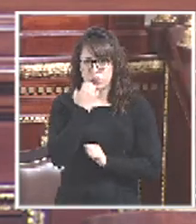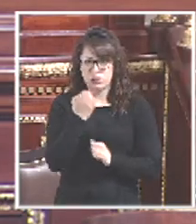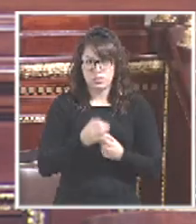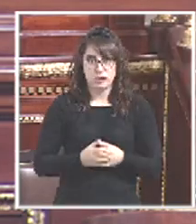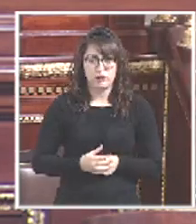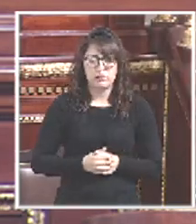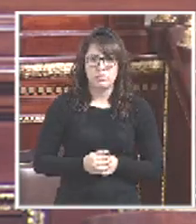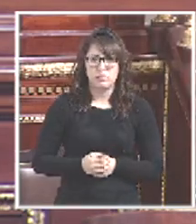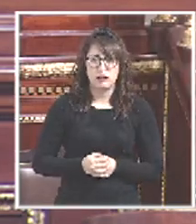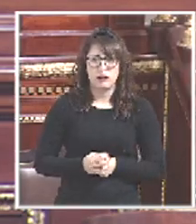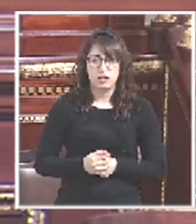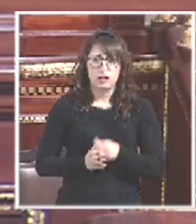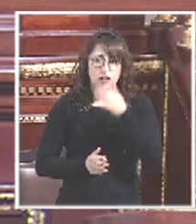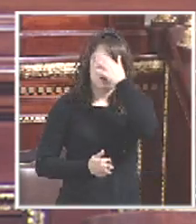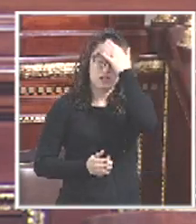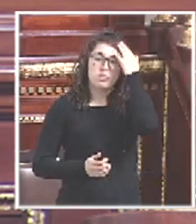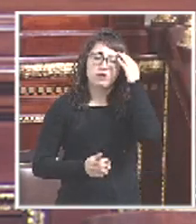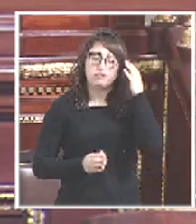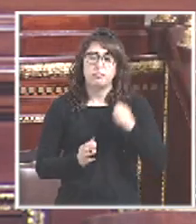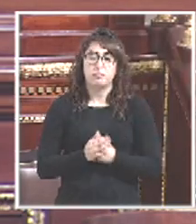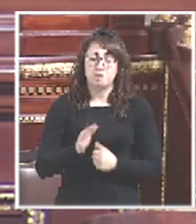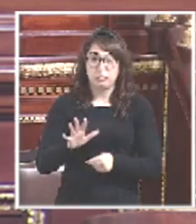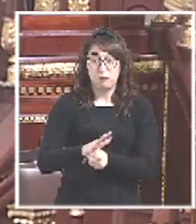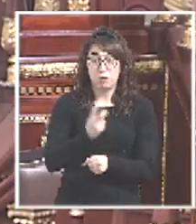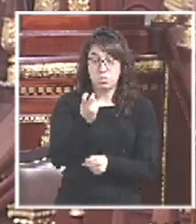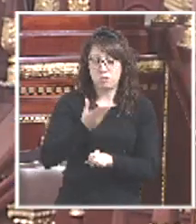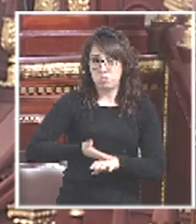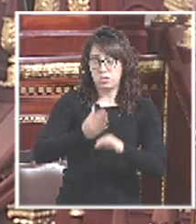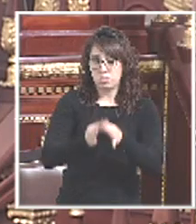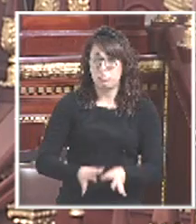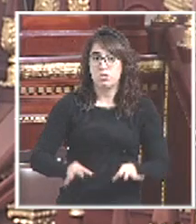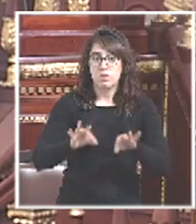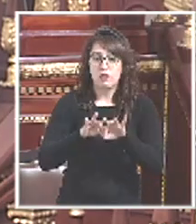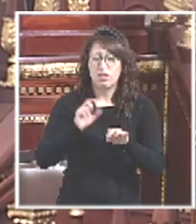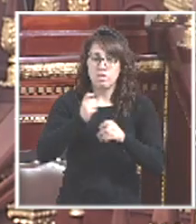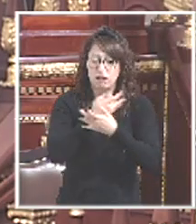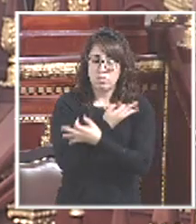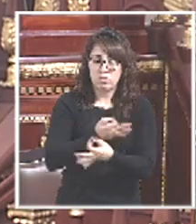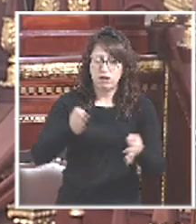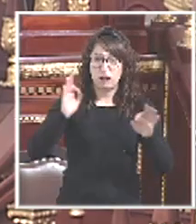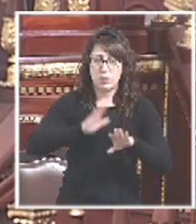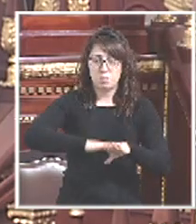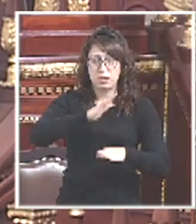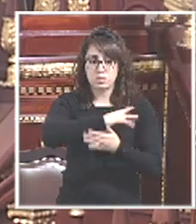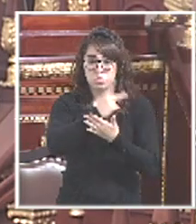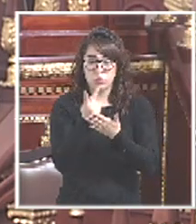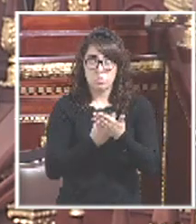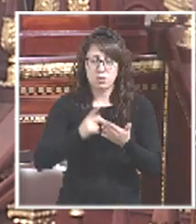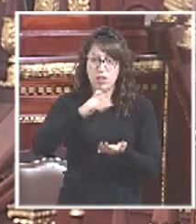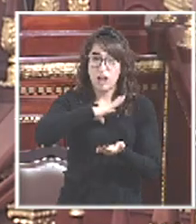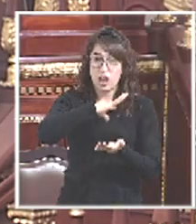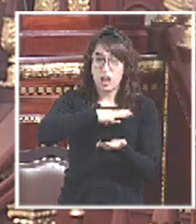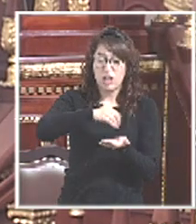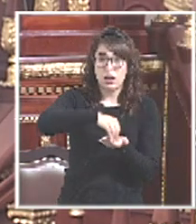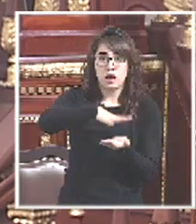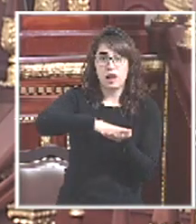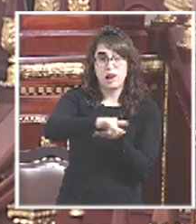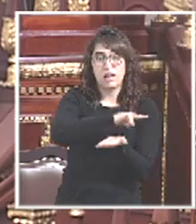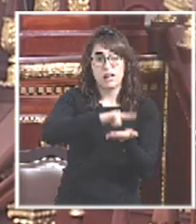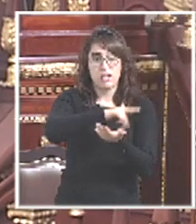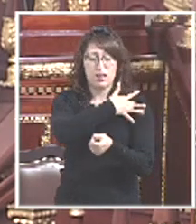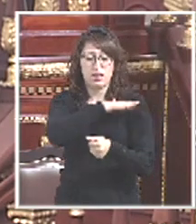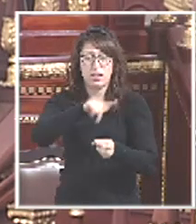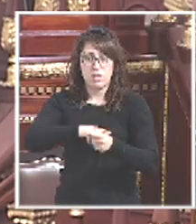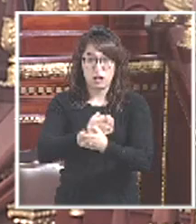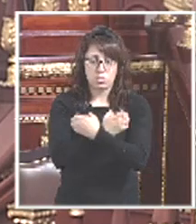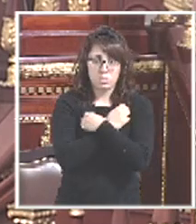Por esto, es de vital importancia implementar los programas y acciones que contempla la Ley General de Educación y la de la